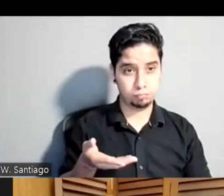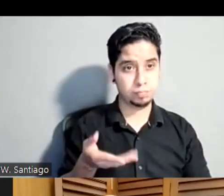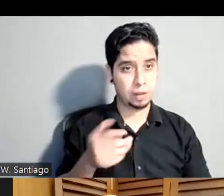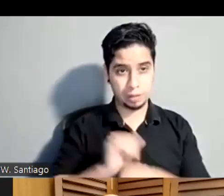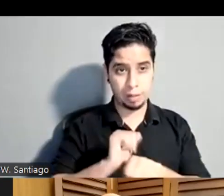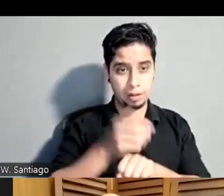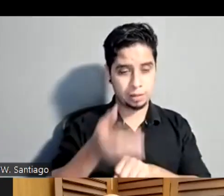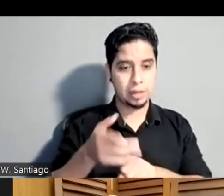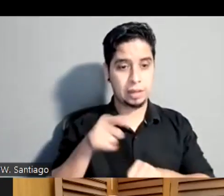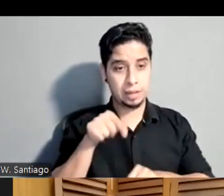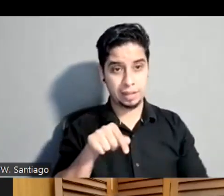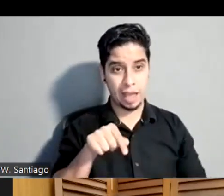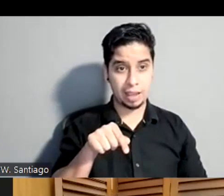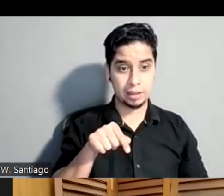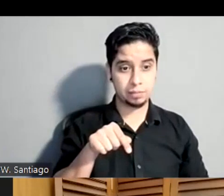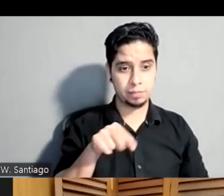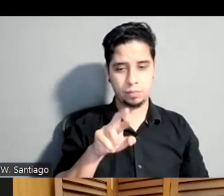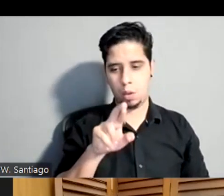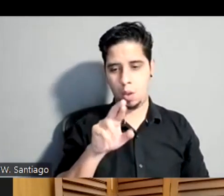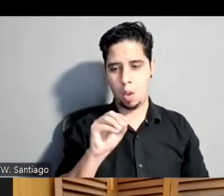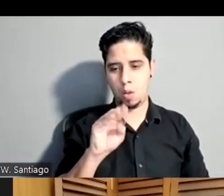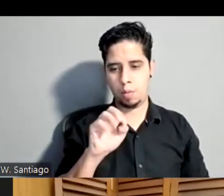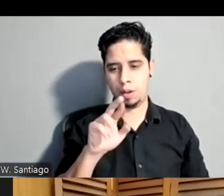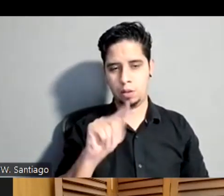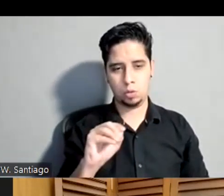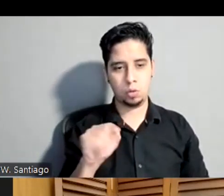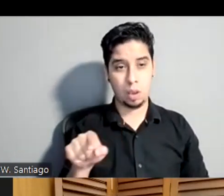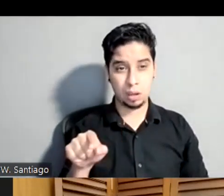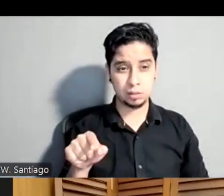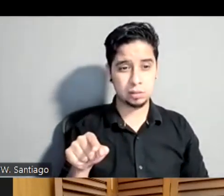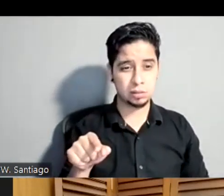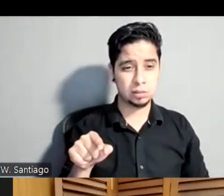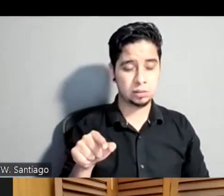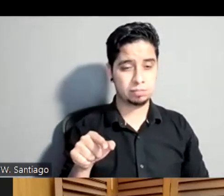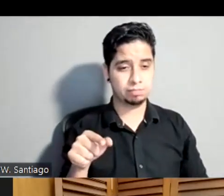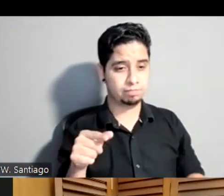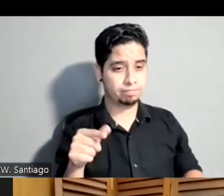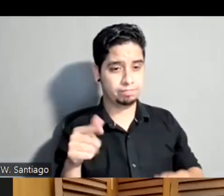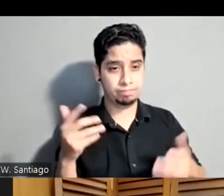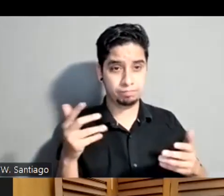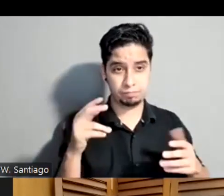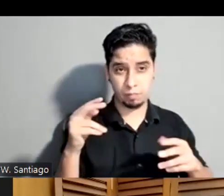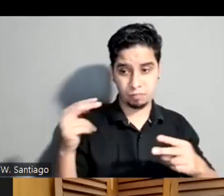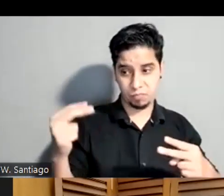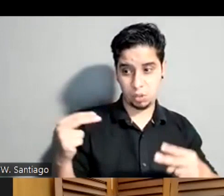de ahí, Roberto vio, ¿verdad? No sé, vio como qué sé yo, la química que